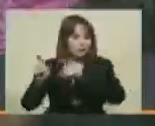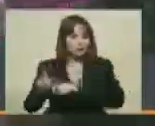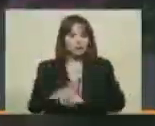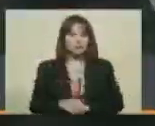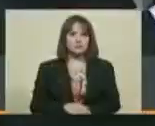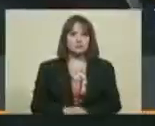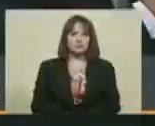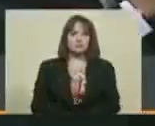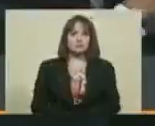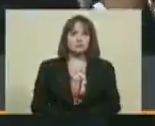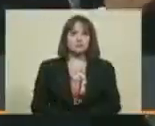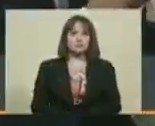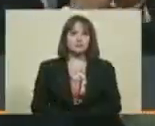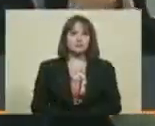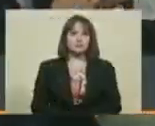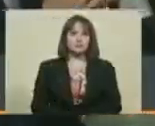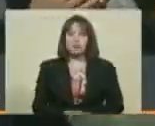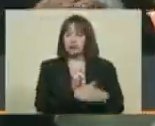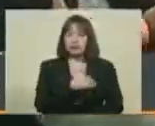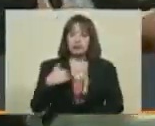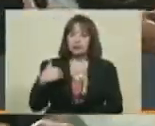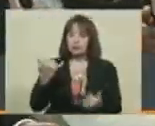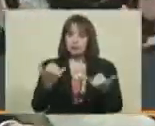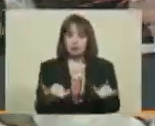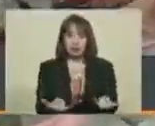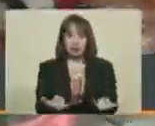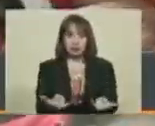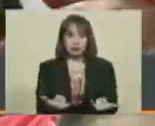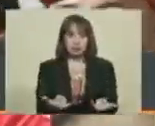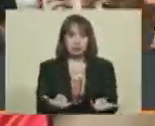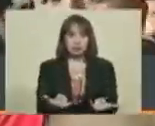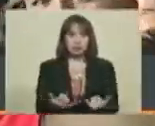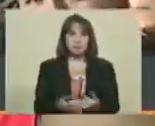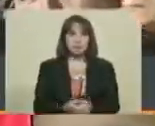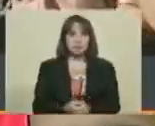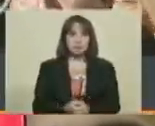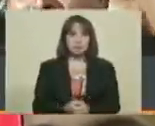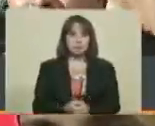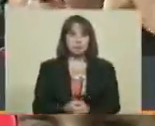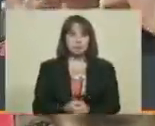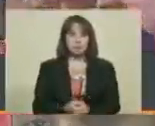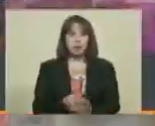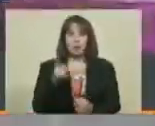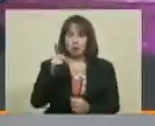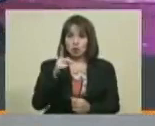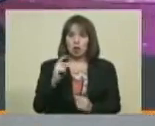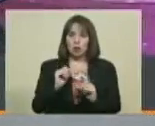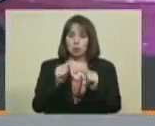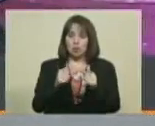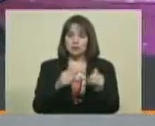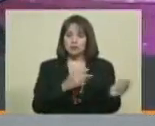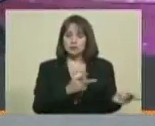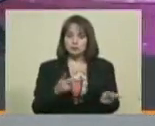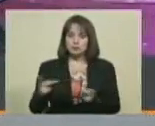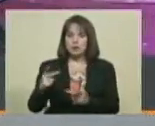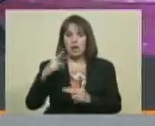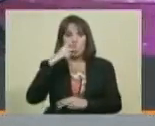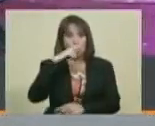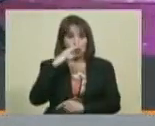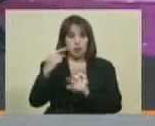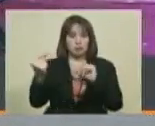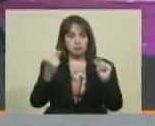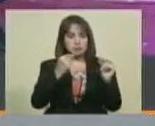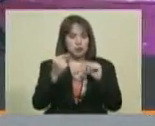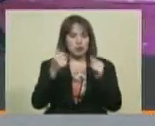quiero de inmediato, presidente, cederle la palabra a usted y abrir un diálogo